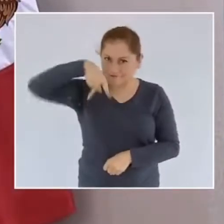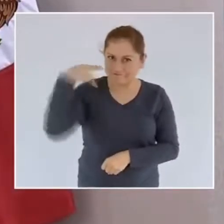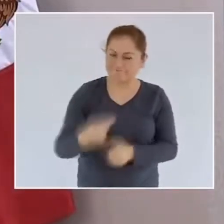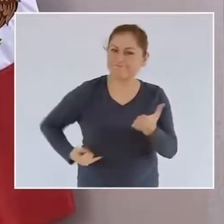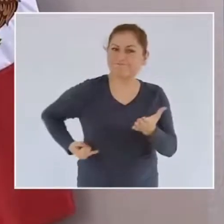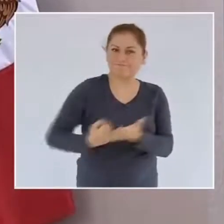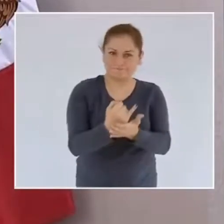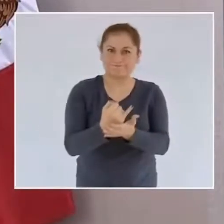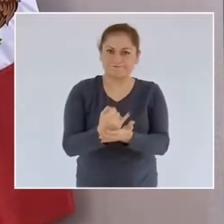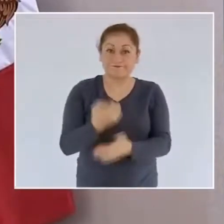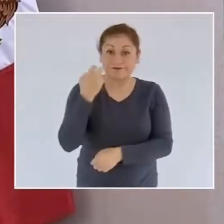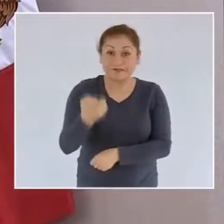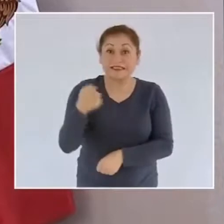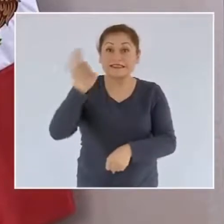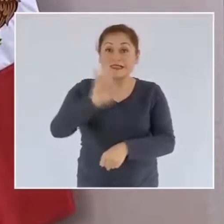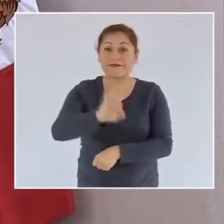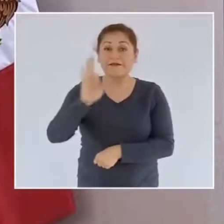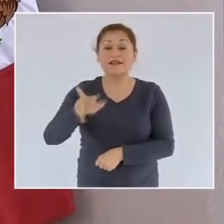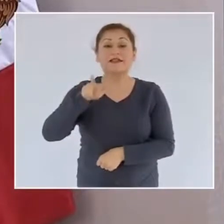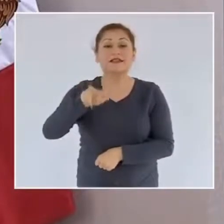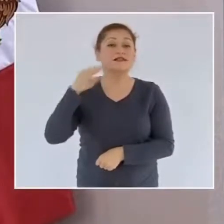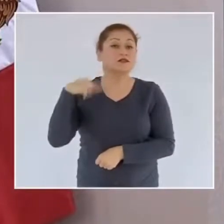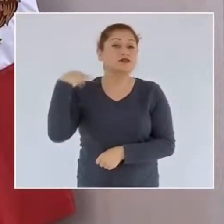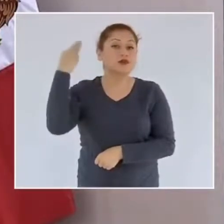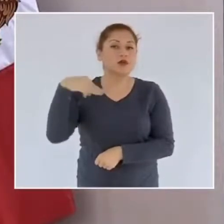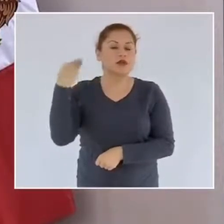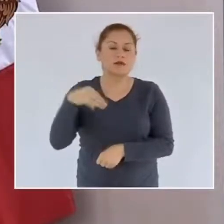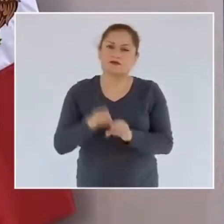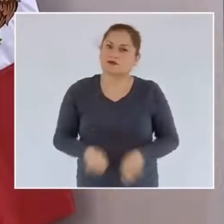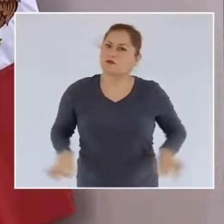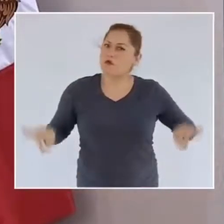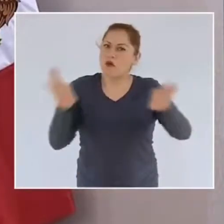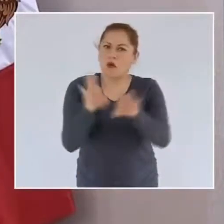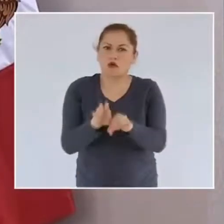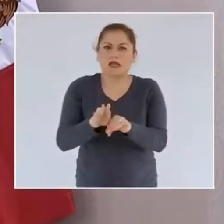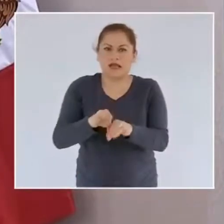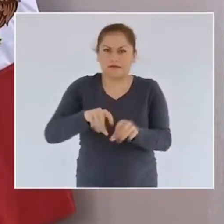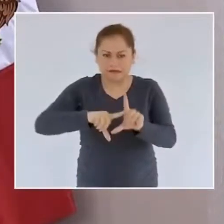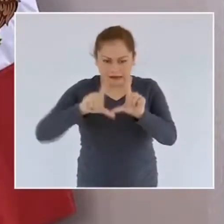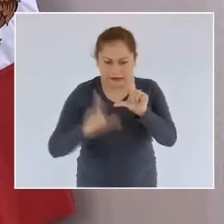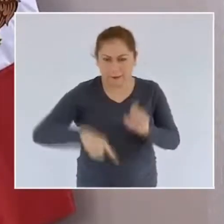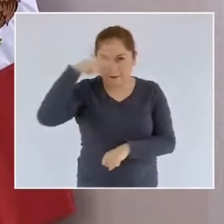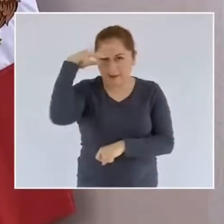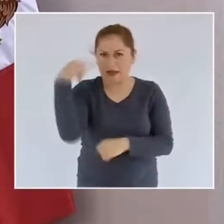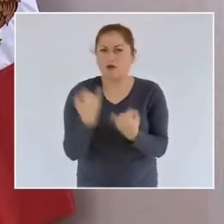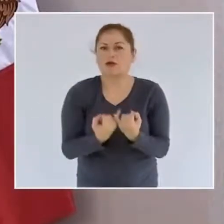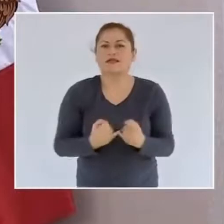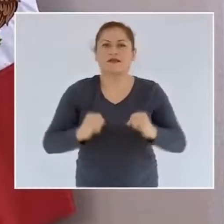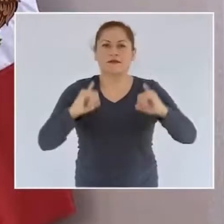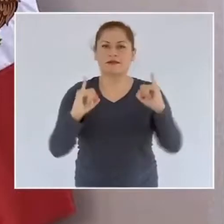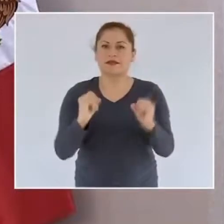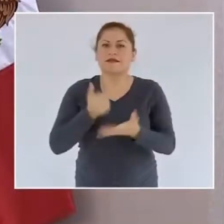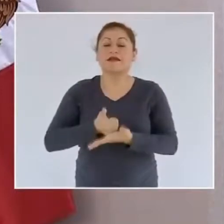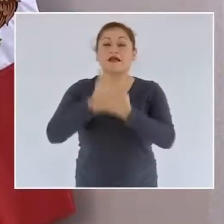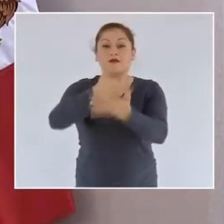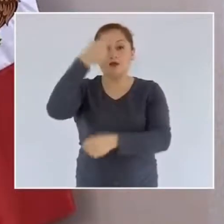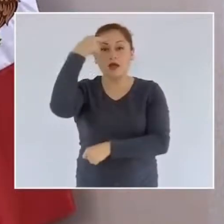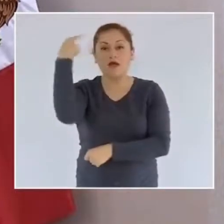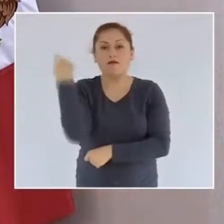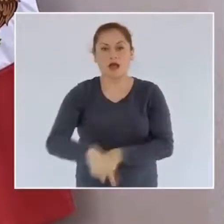duda marca el destino de México como nación independiente y que contribuye a crear la identidad